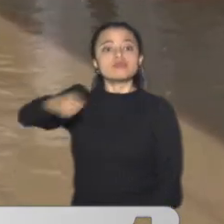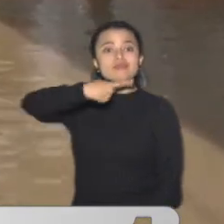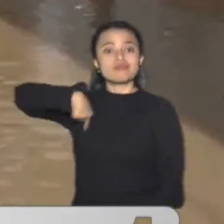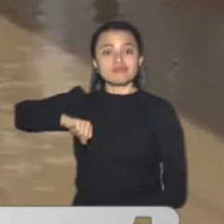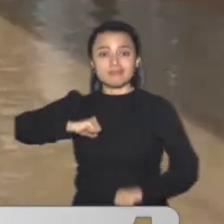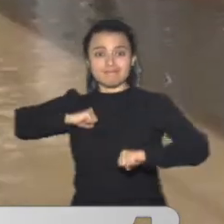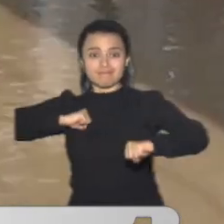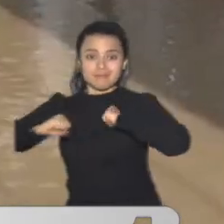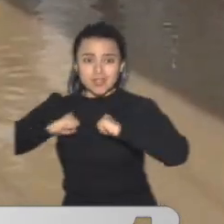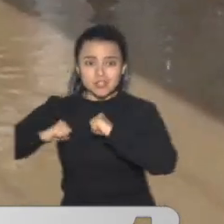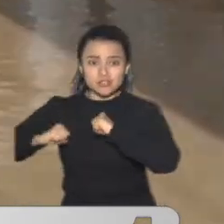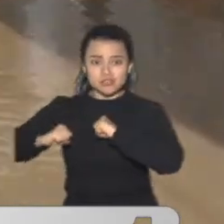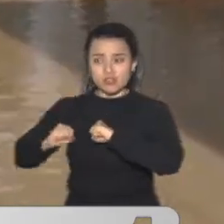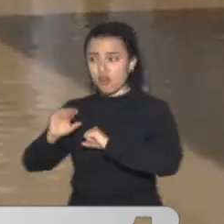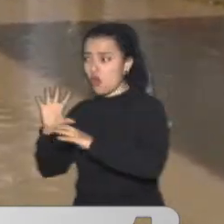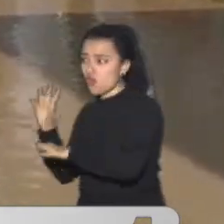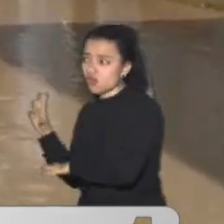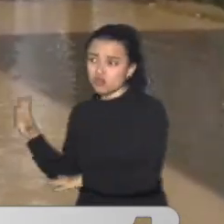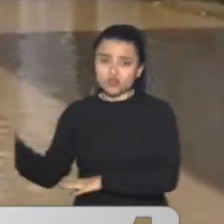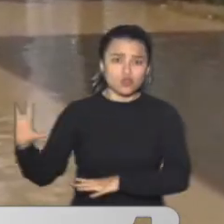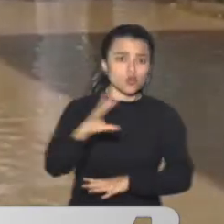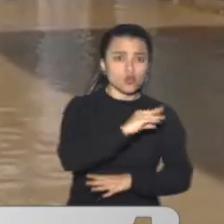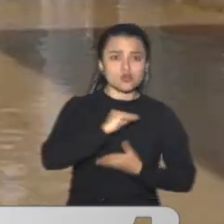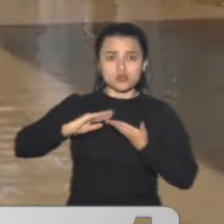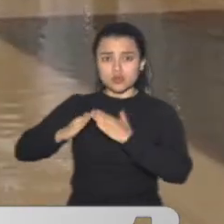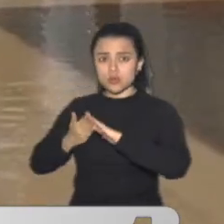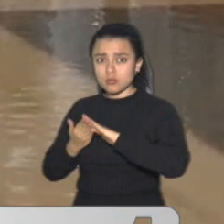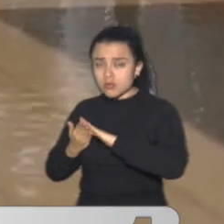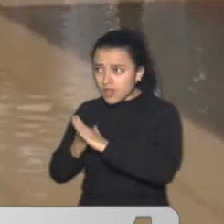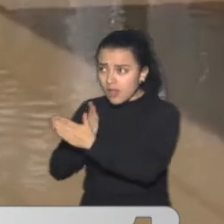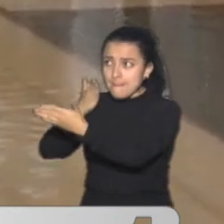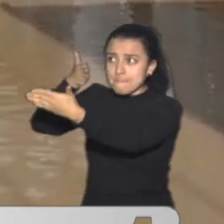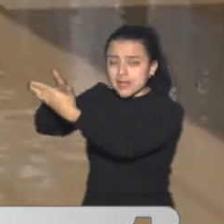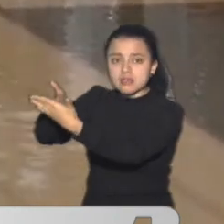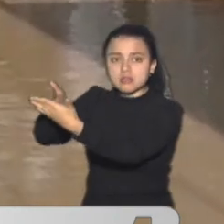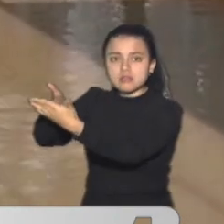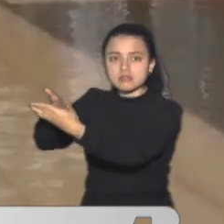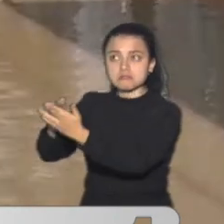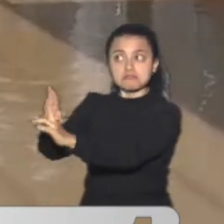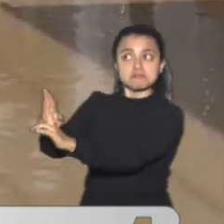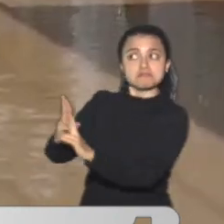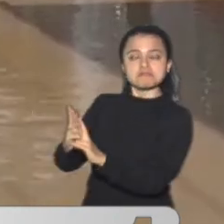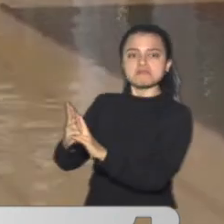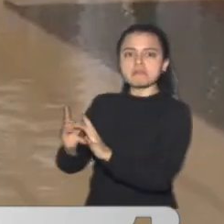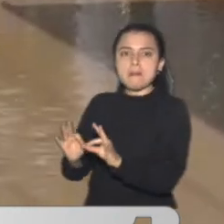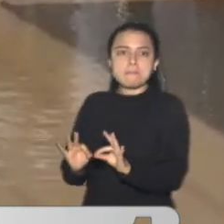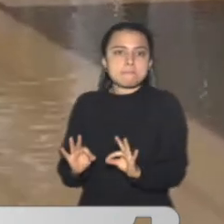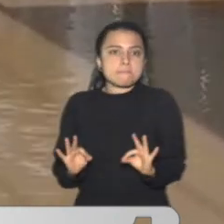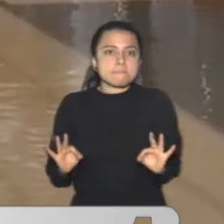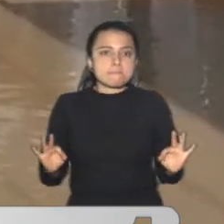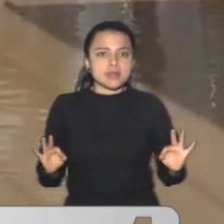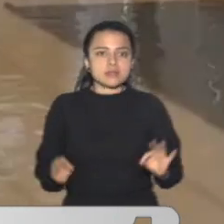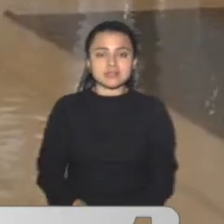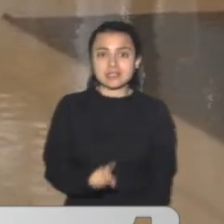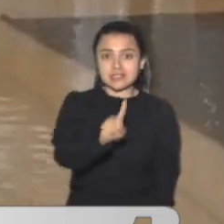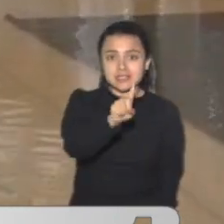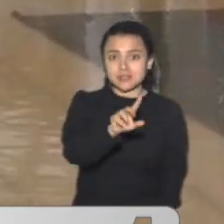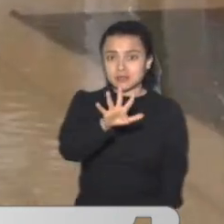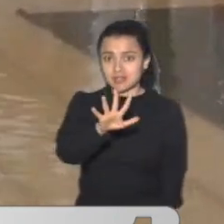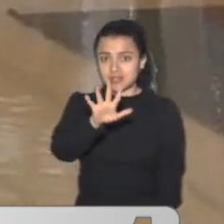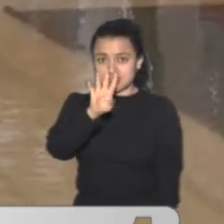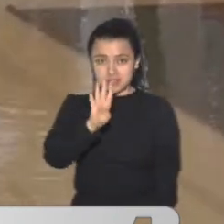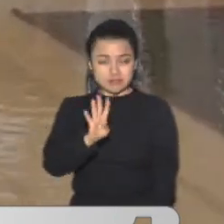la fecha ya debería tener este y alcantarillado estamos ubicados aquí alrededor de 145